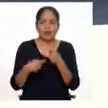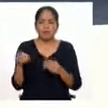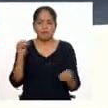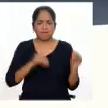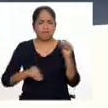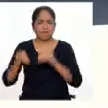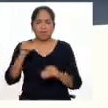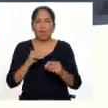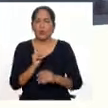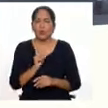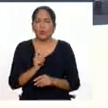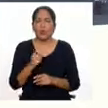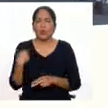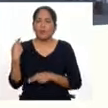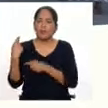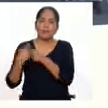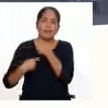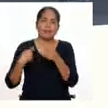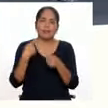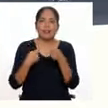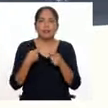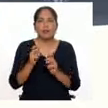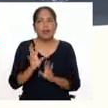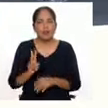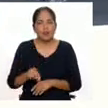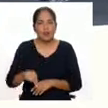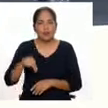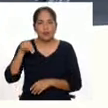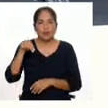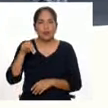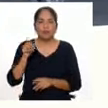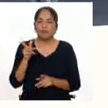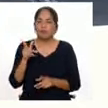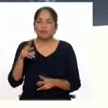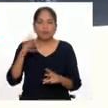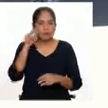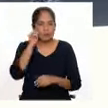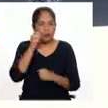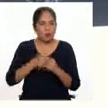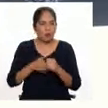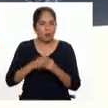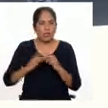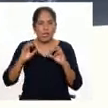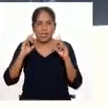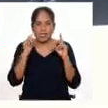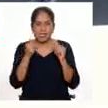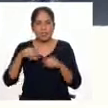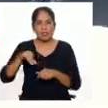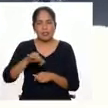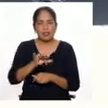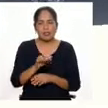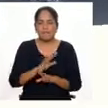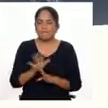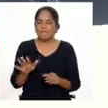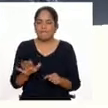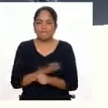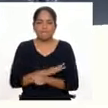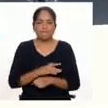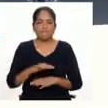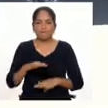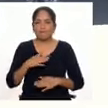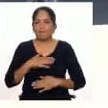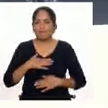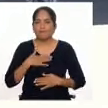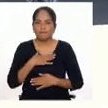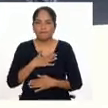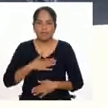del Hospital Atalaya, el primer hospital intercultural de nuestro país. En estos momentos, miembros